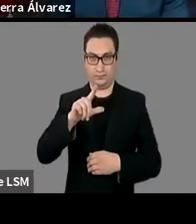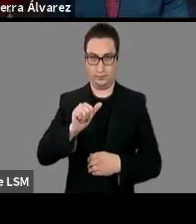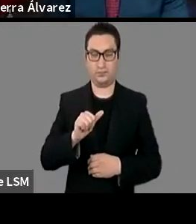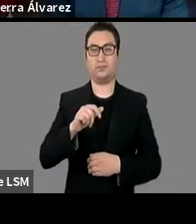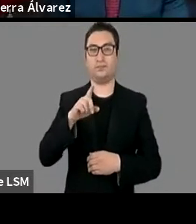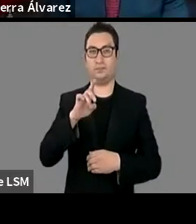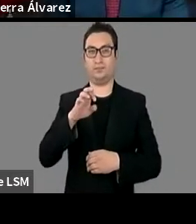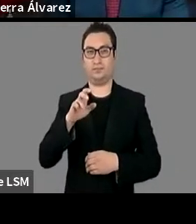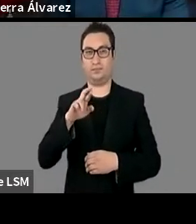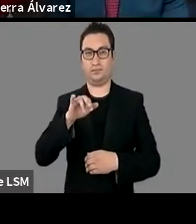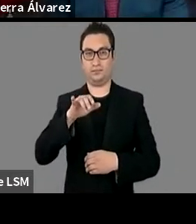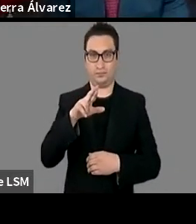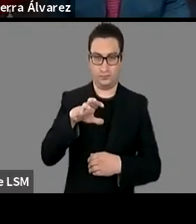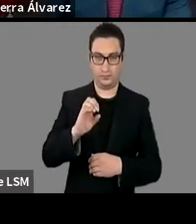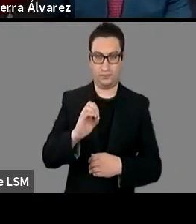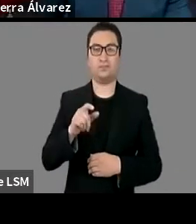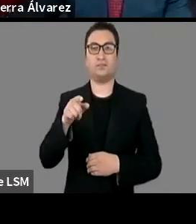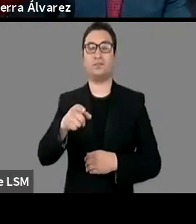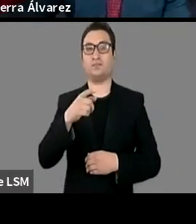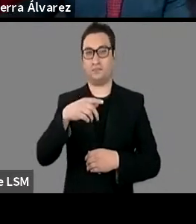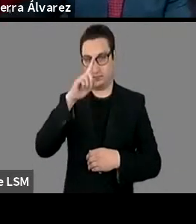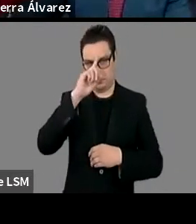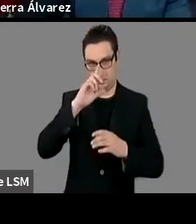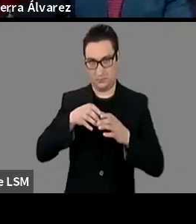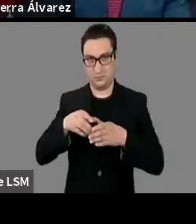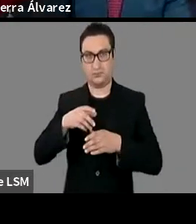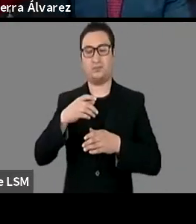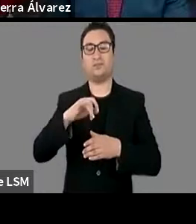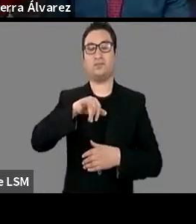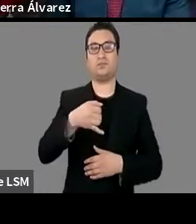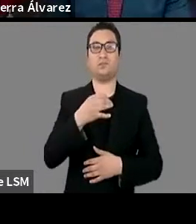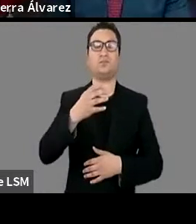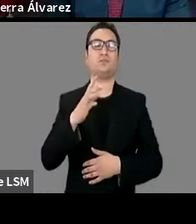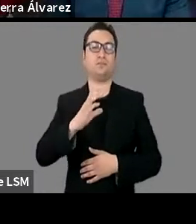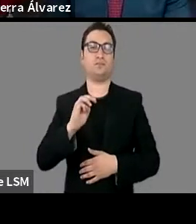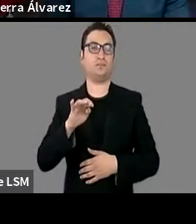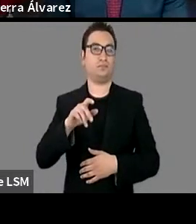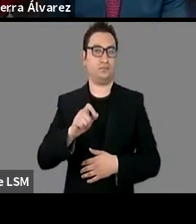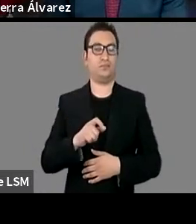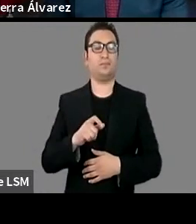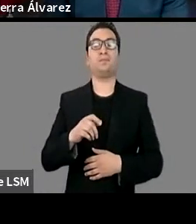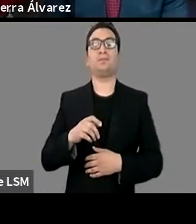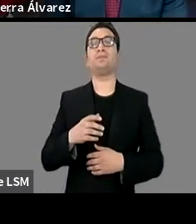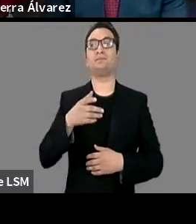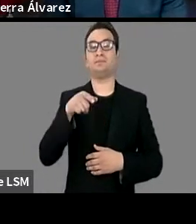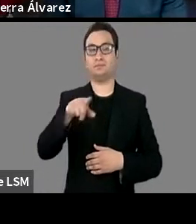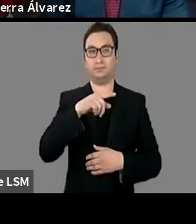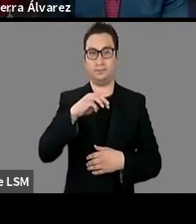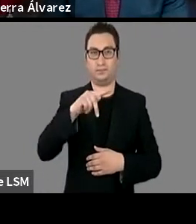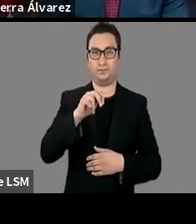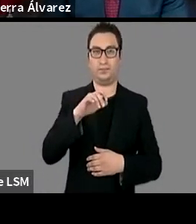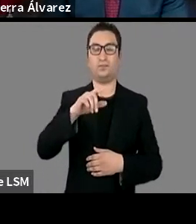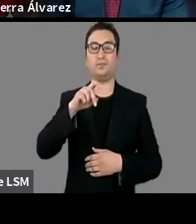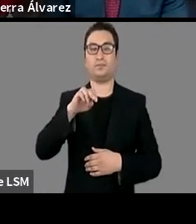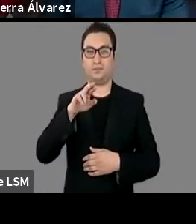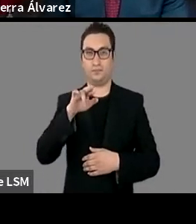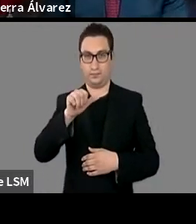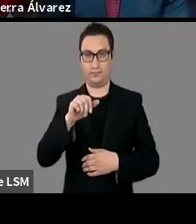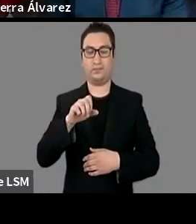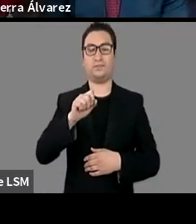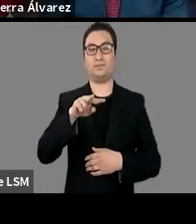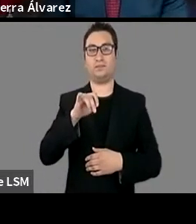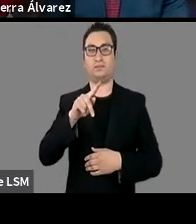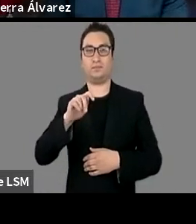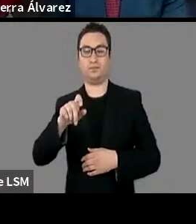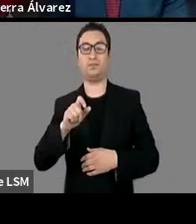Rosario Zamudio Valdés, consejera de la Judicatura de la Ciudad de México, a la maestra María Sirven Bravo, coordinadora